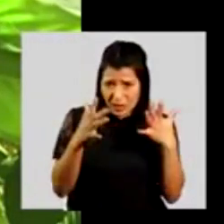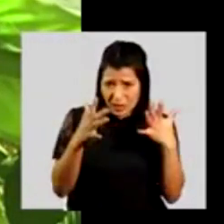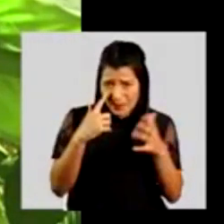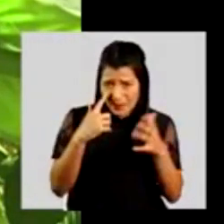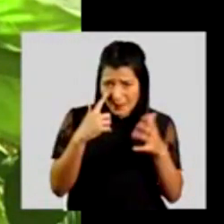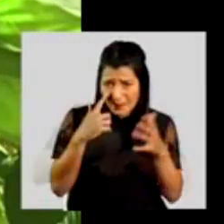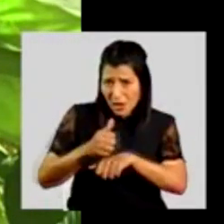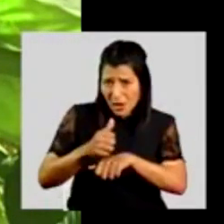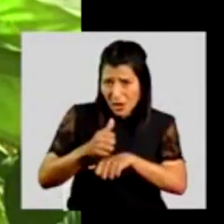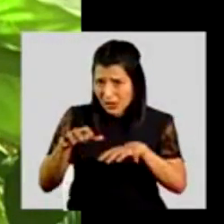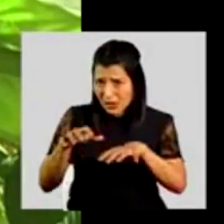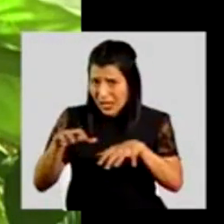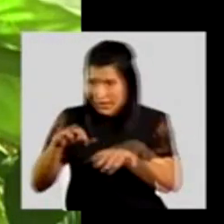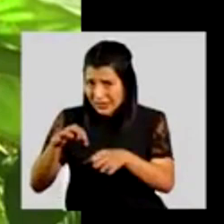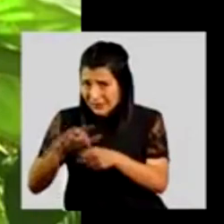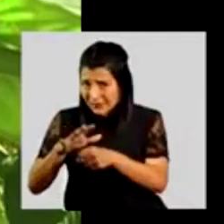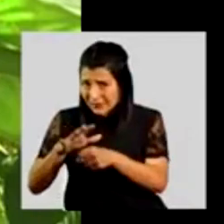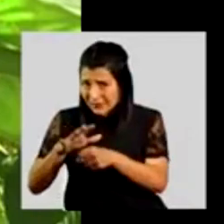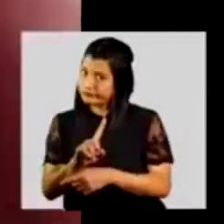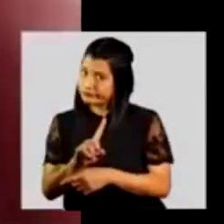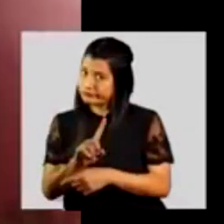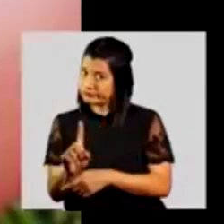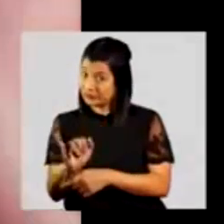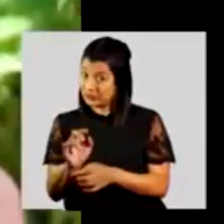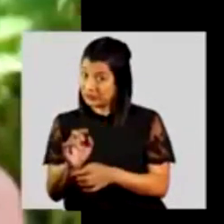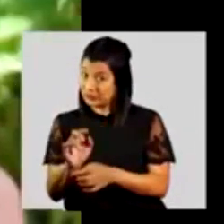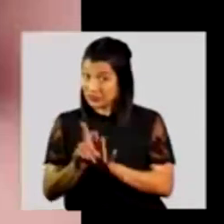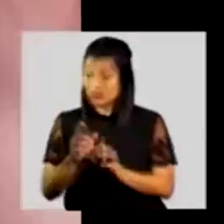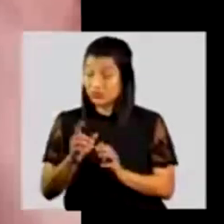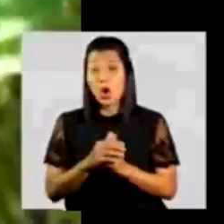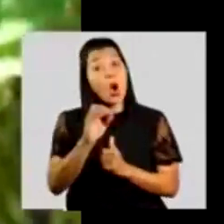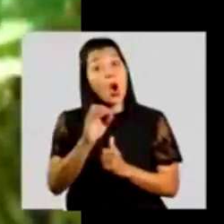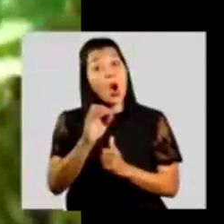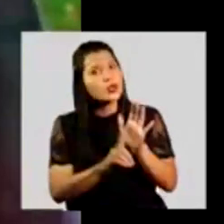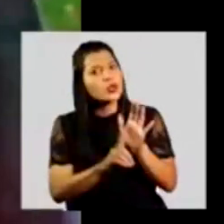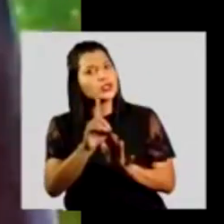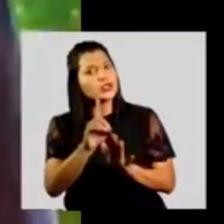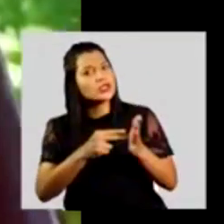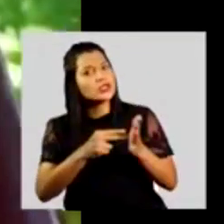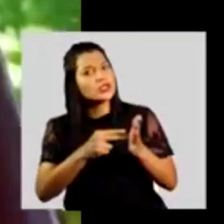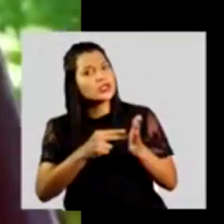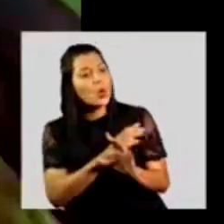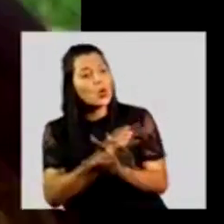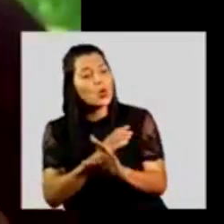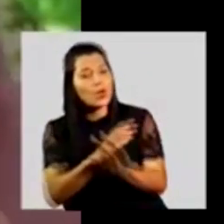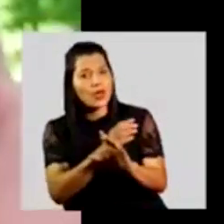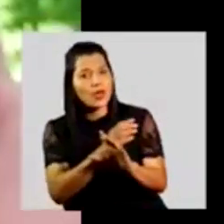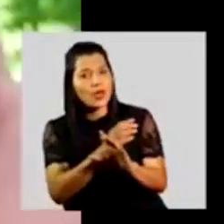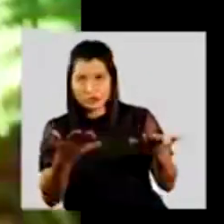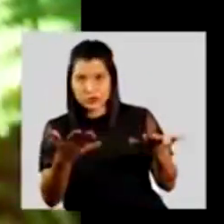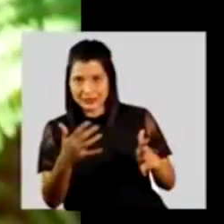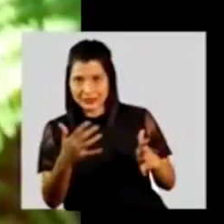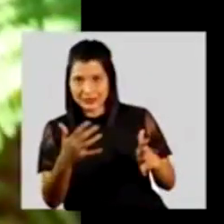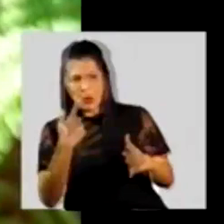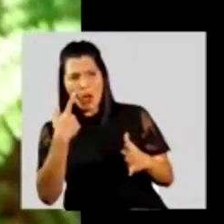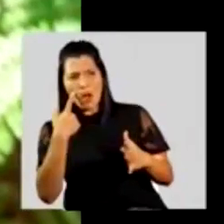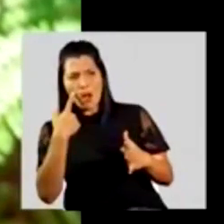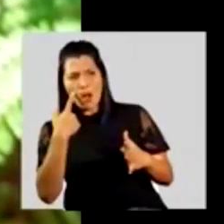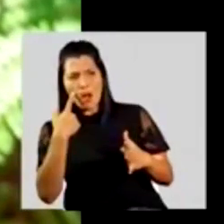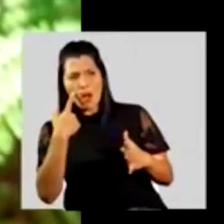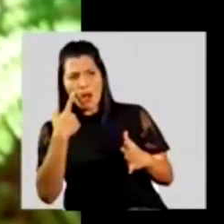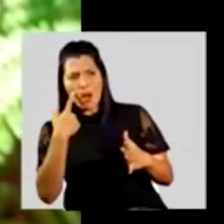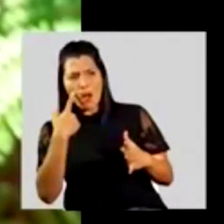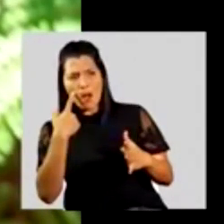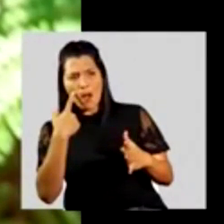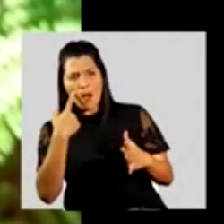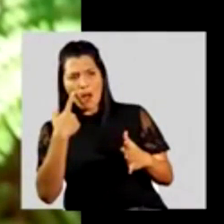otras actividades? ¿Eso es desarrollo? ¿O desarrollo es cuidar lo que tenemos para preservar y garantizar que nuestros